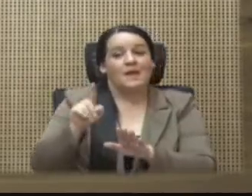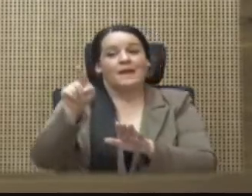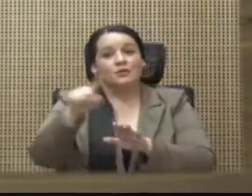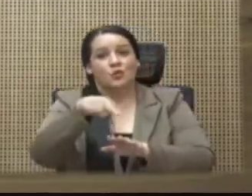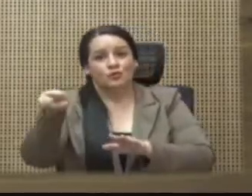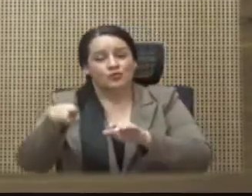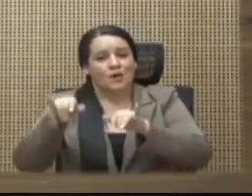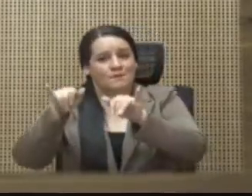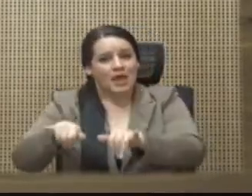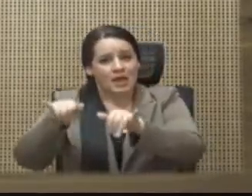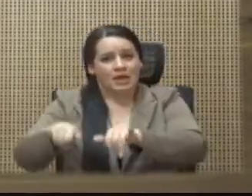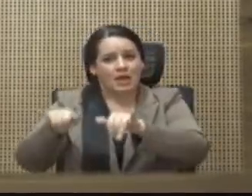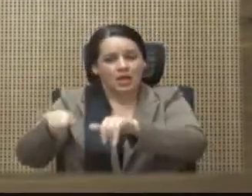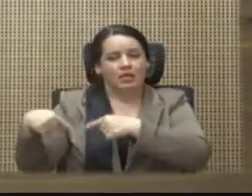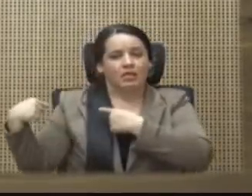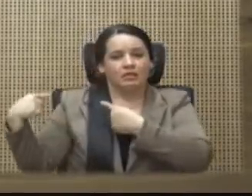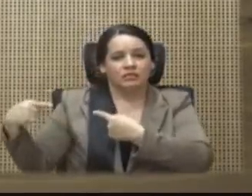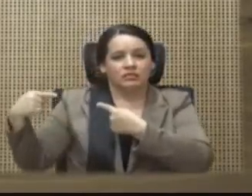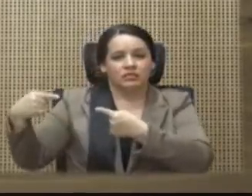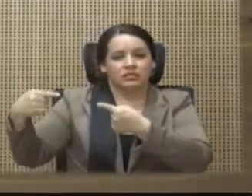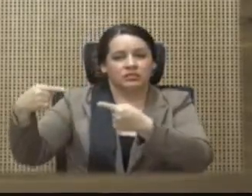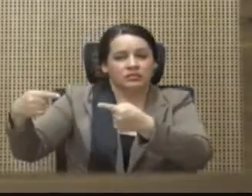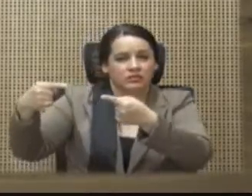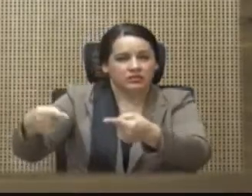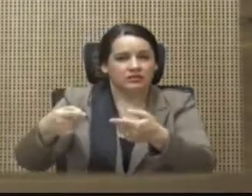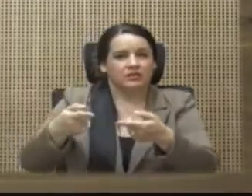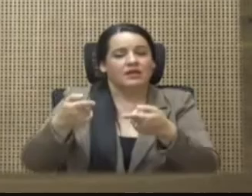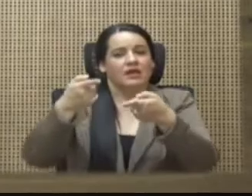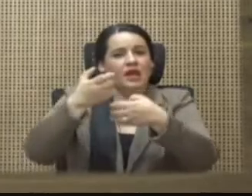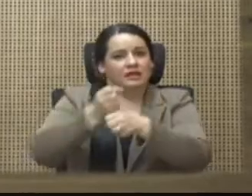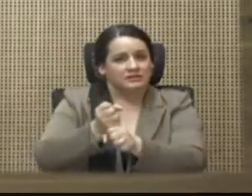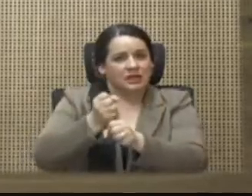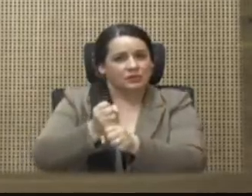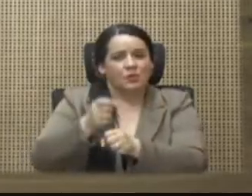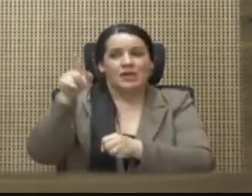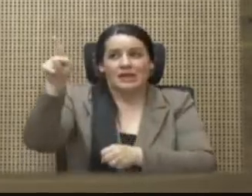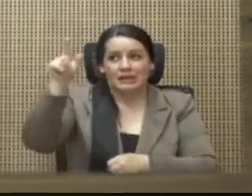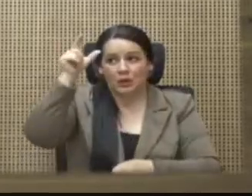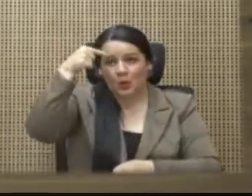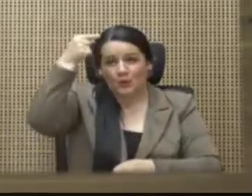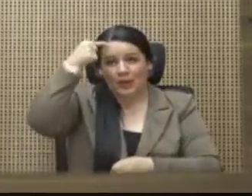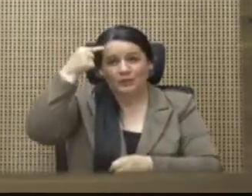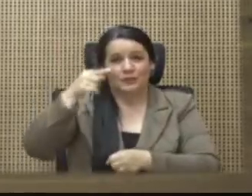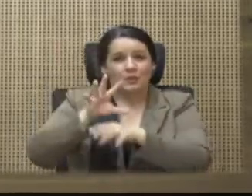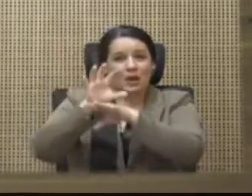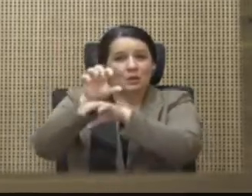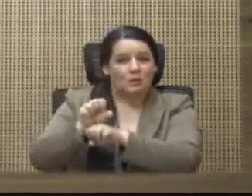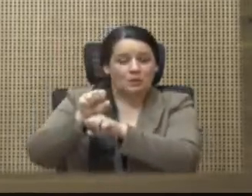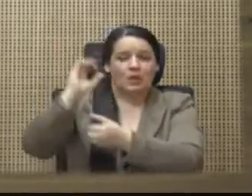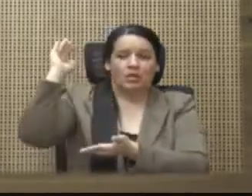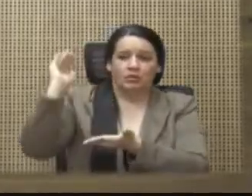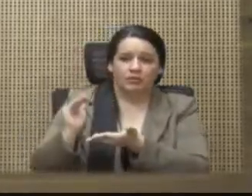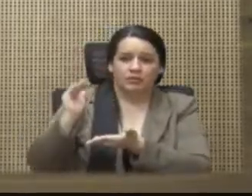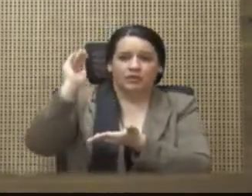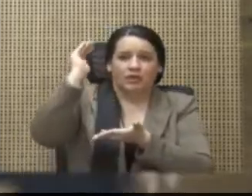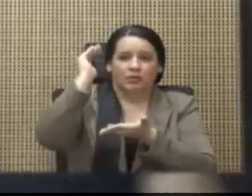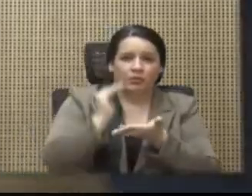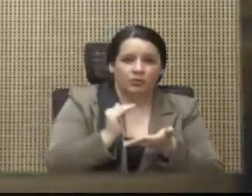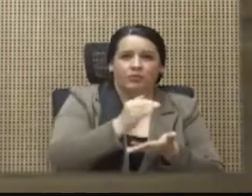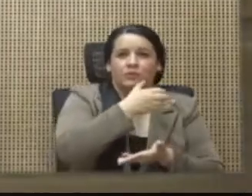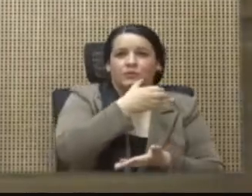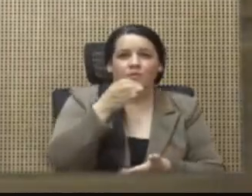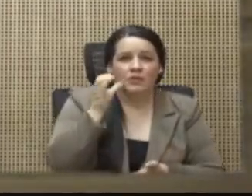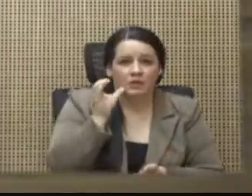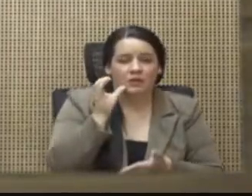de ser un gobierno que le recorta presupuesto a los comedores infantiles, escolares, al transporte